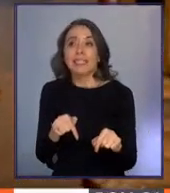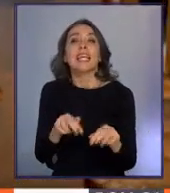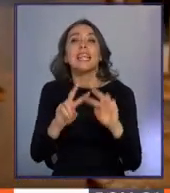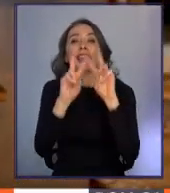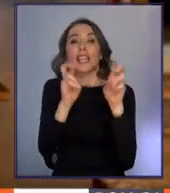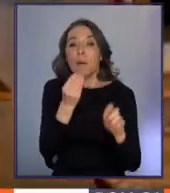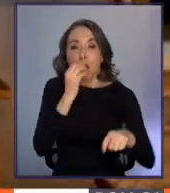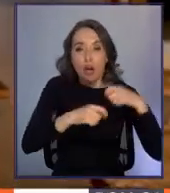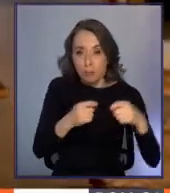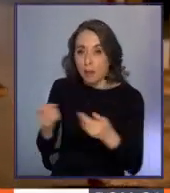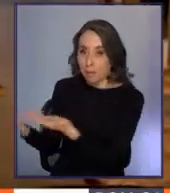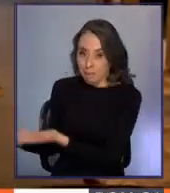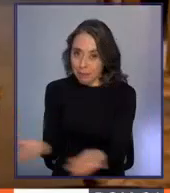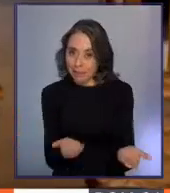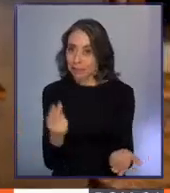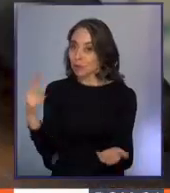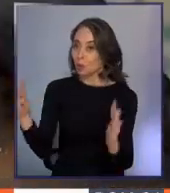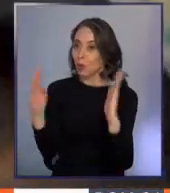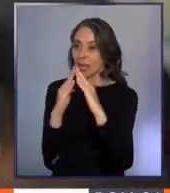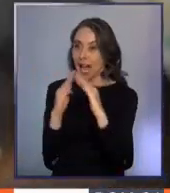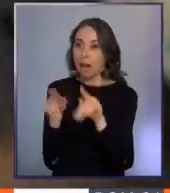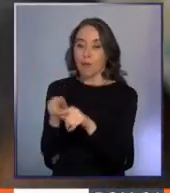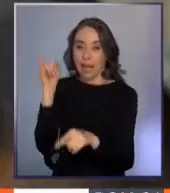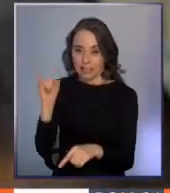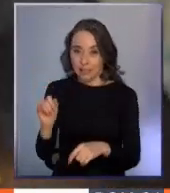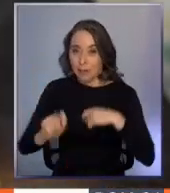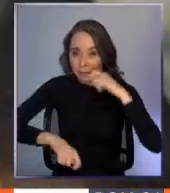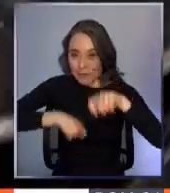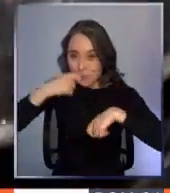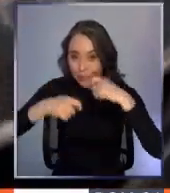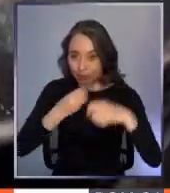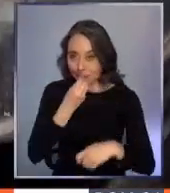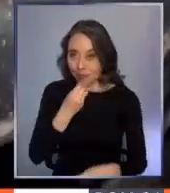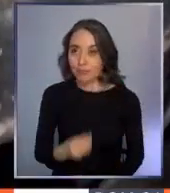culinarios. ¿Su casa? Como dije, como siempre. Vamos a manjar.